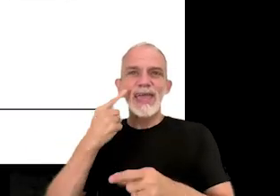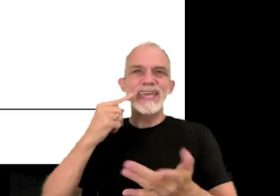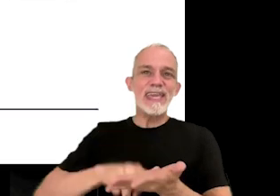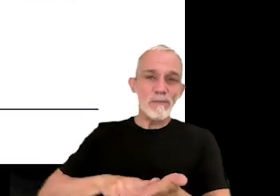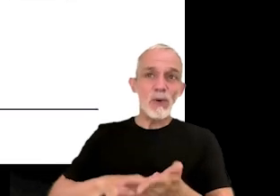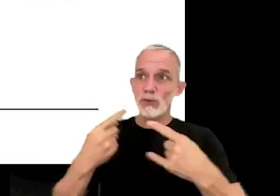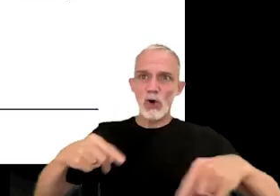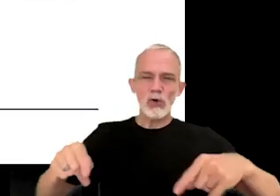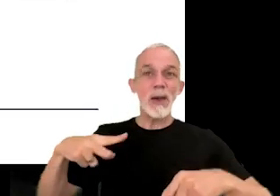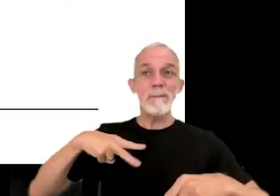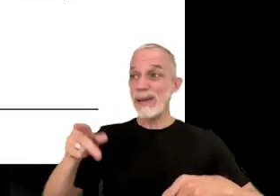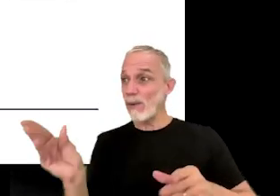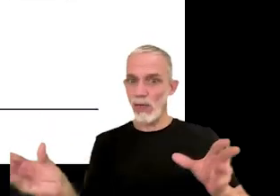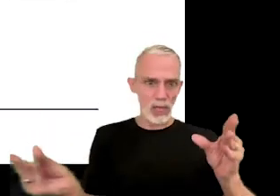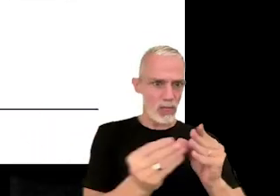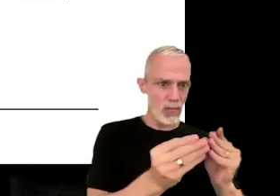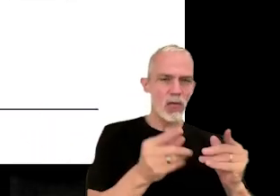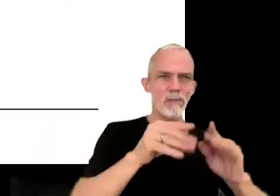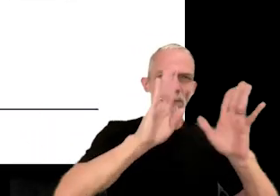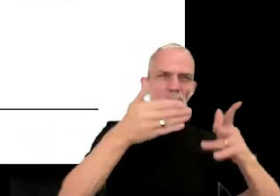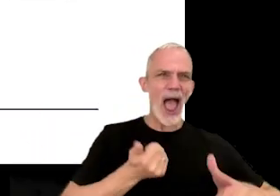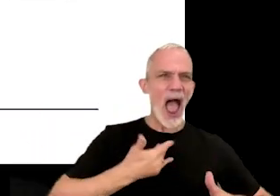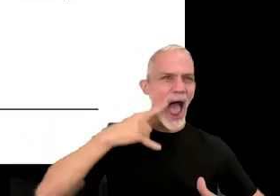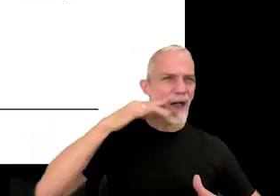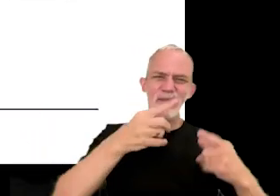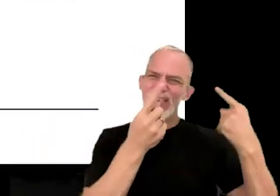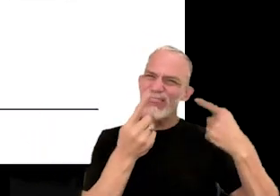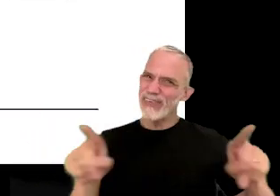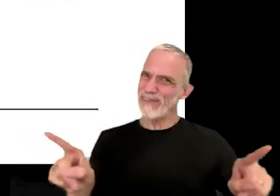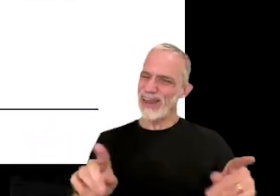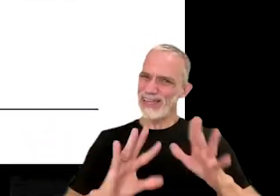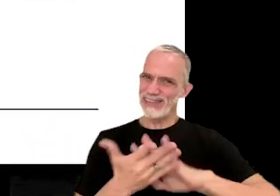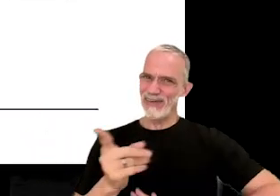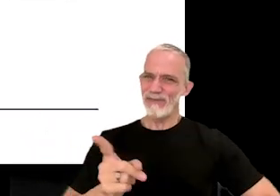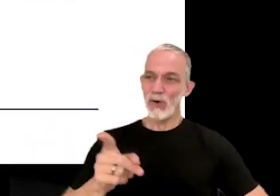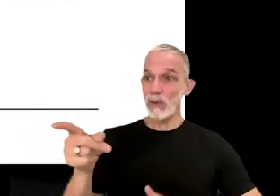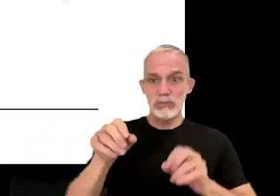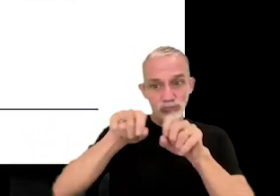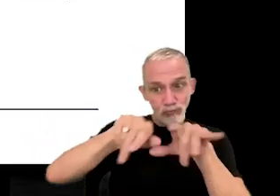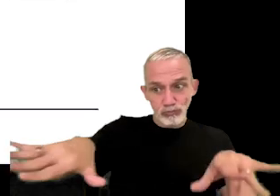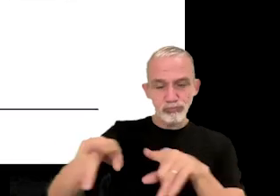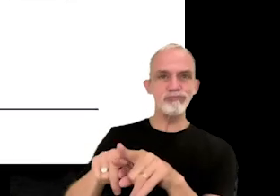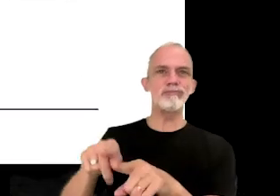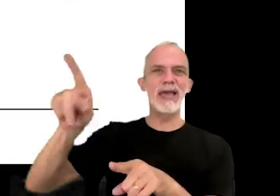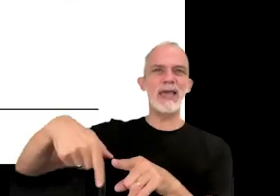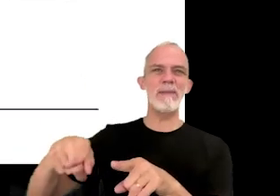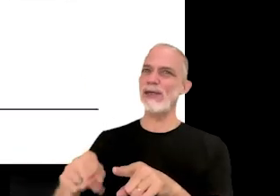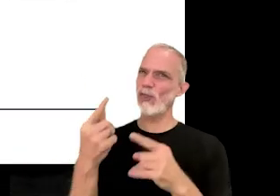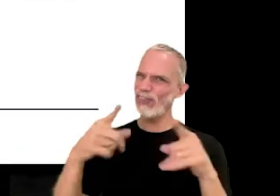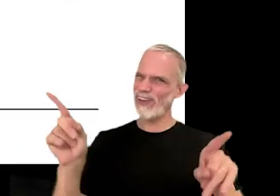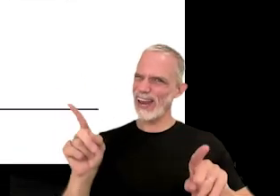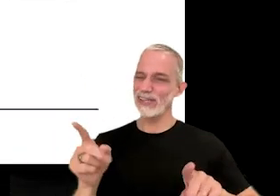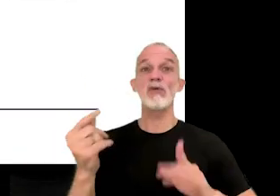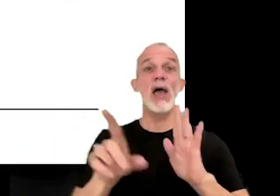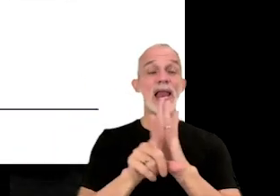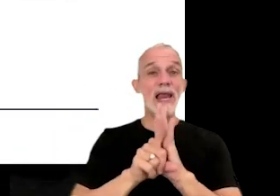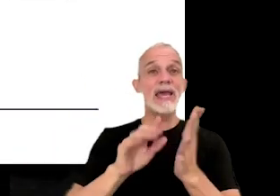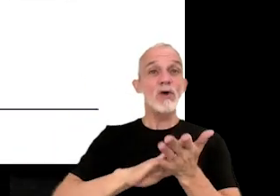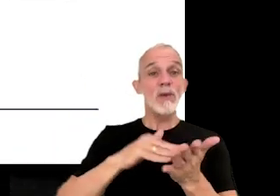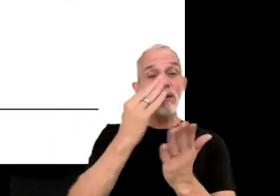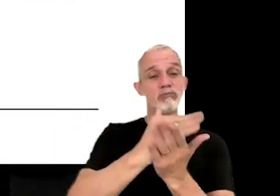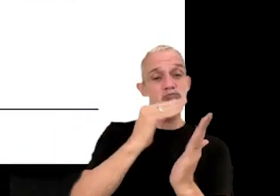derecho privado y les dé una acepción diferente de las que tienen en su rama de origen. En ese marco, la Ley de Procedimiento